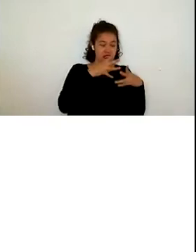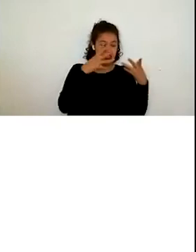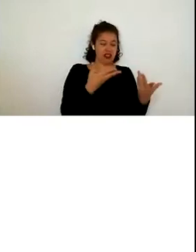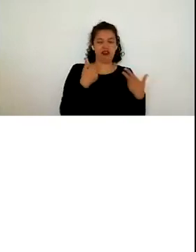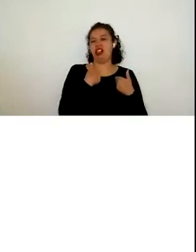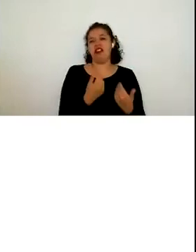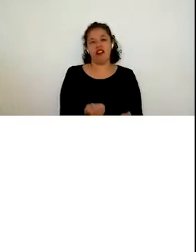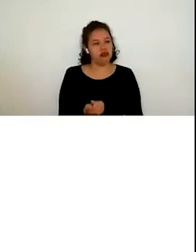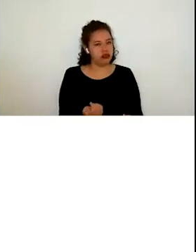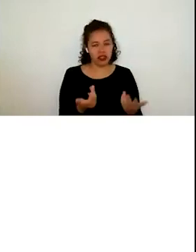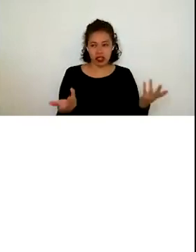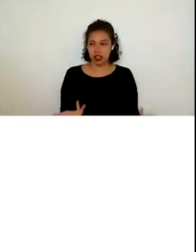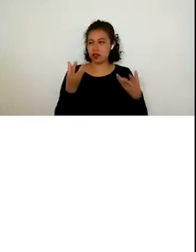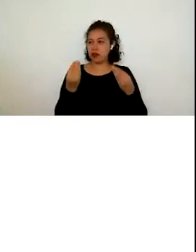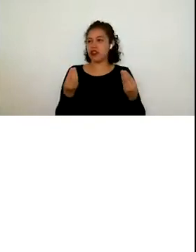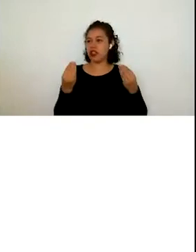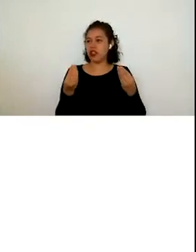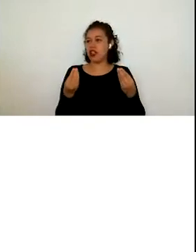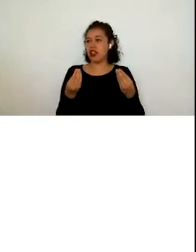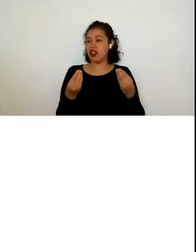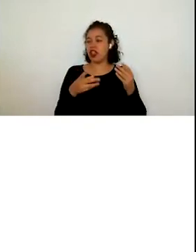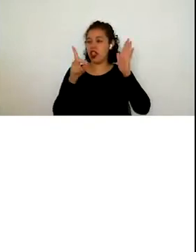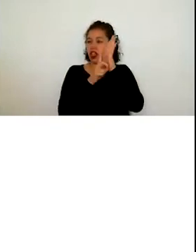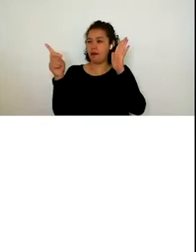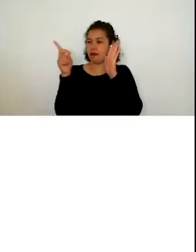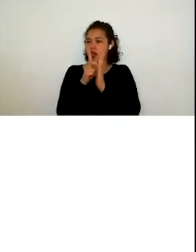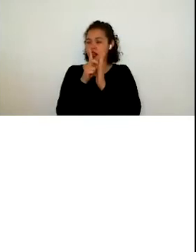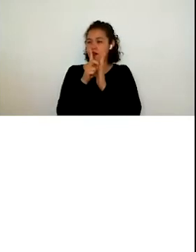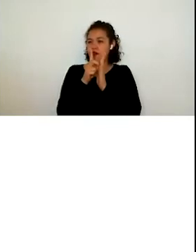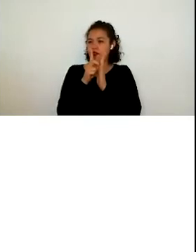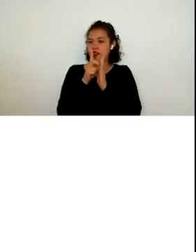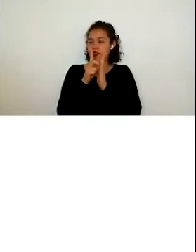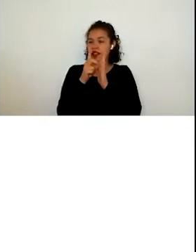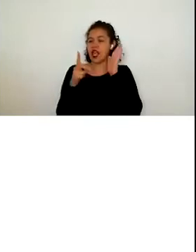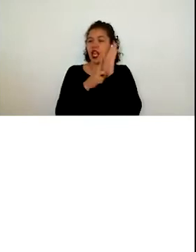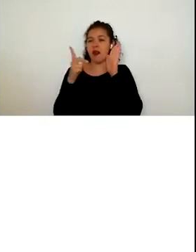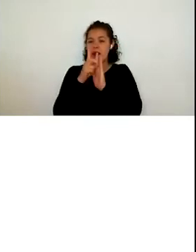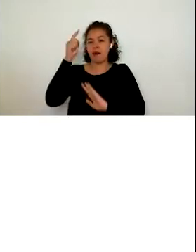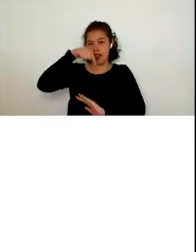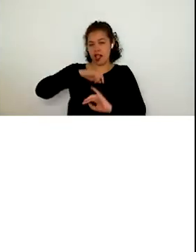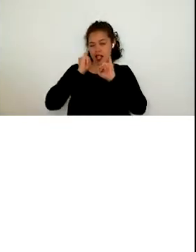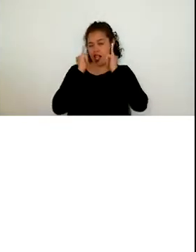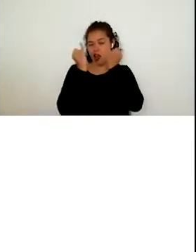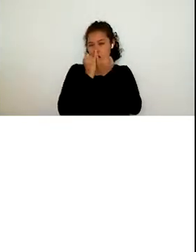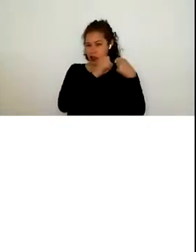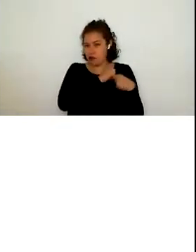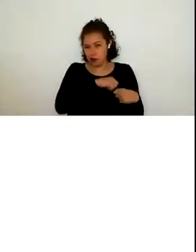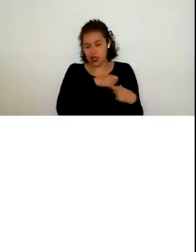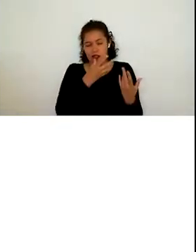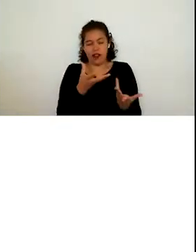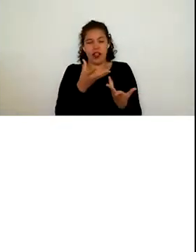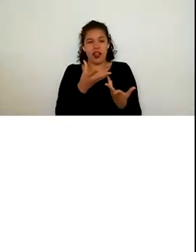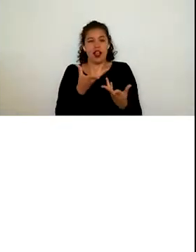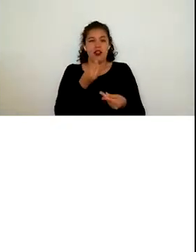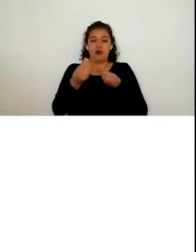los compañeros que trabajan en el departamento de contencioso. Cuando ha habido estos casos, es mucha labor